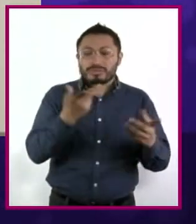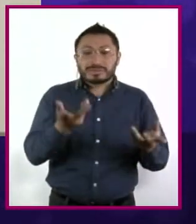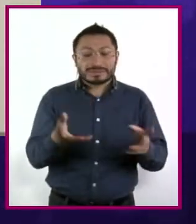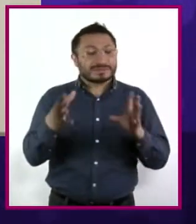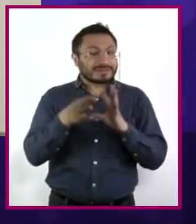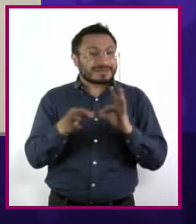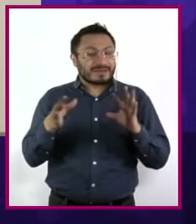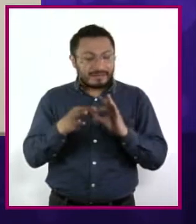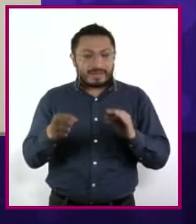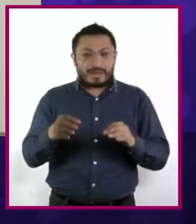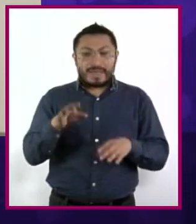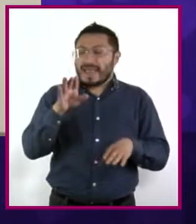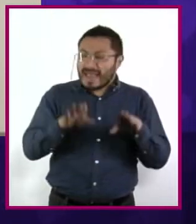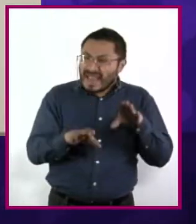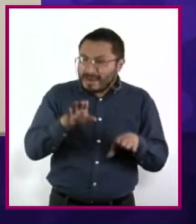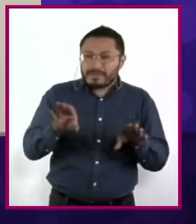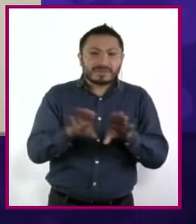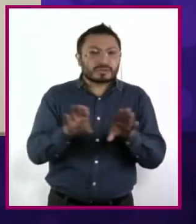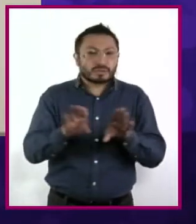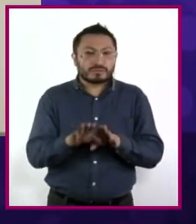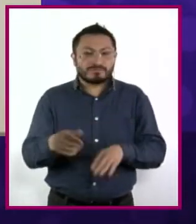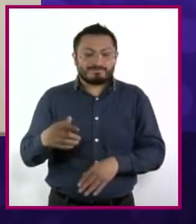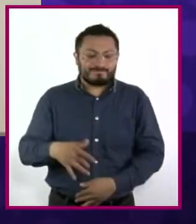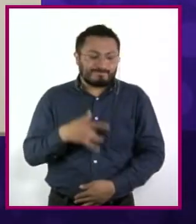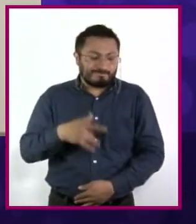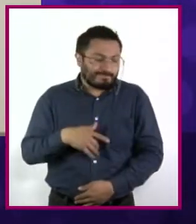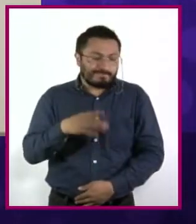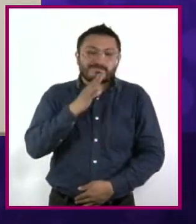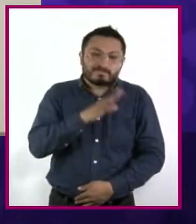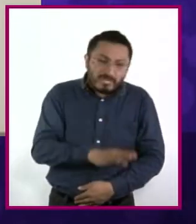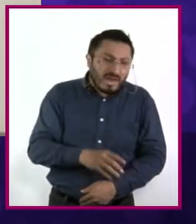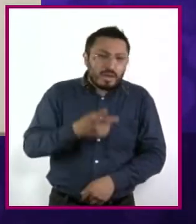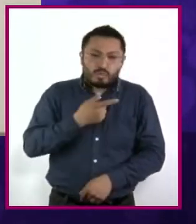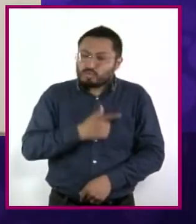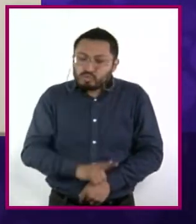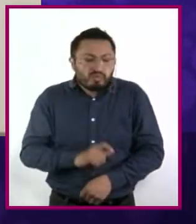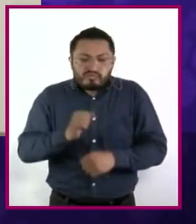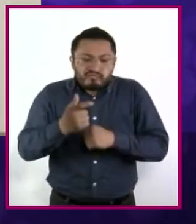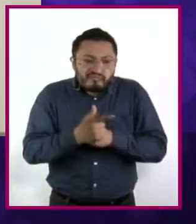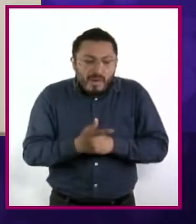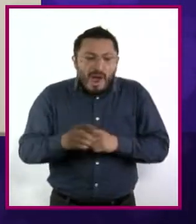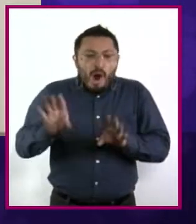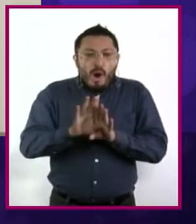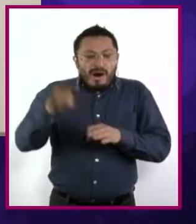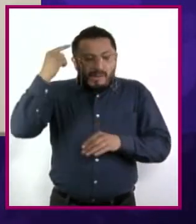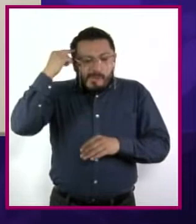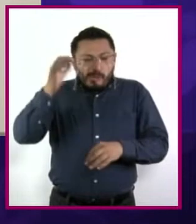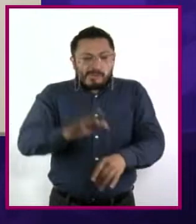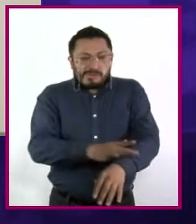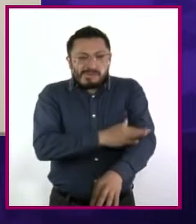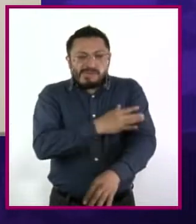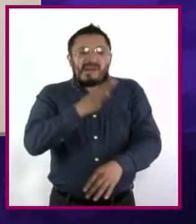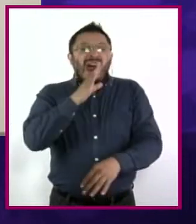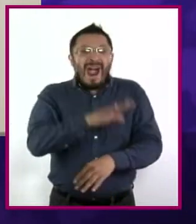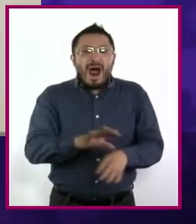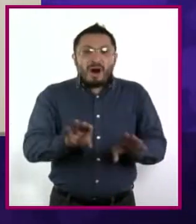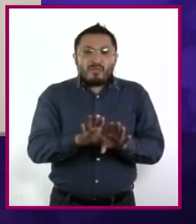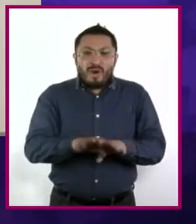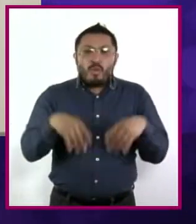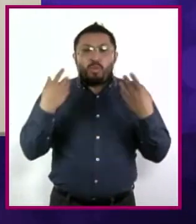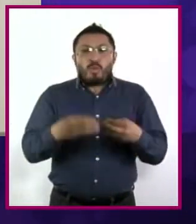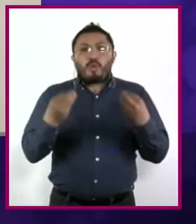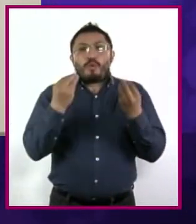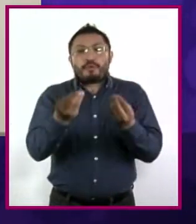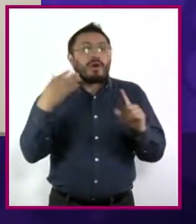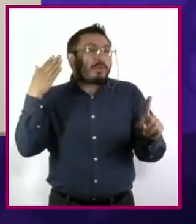tienen, aunque nos lleva al malestar, aunque nos lleva a mermar nuestro equilibrio emocional, tienen muchas